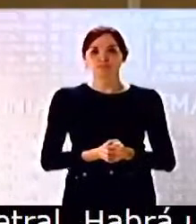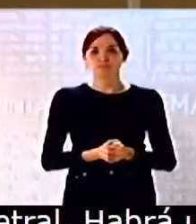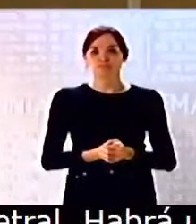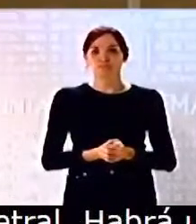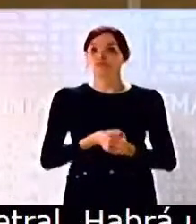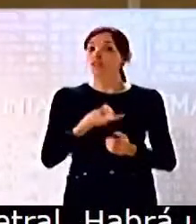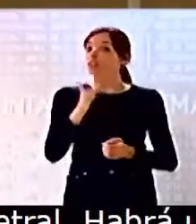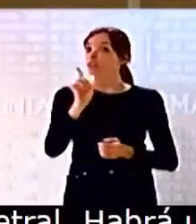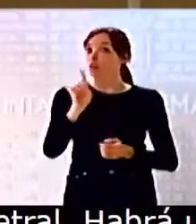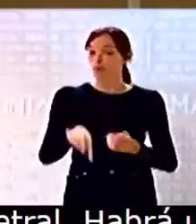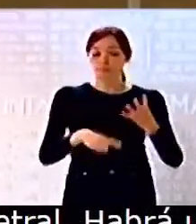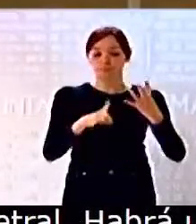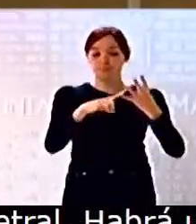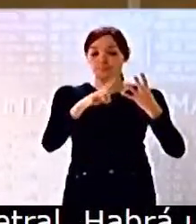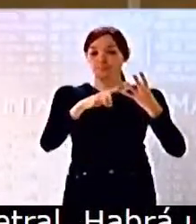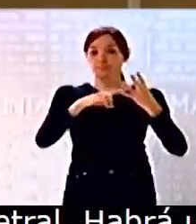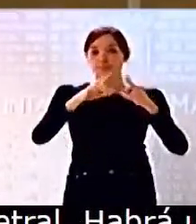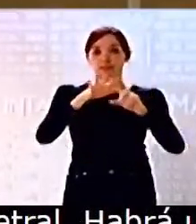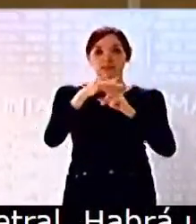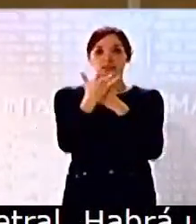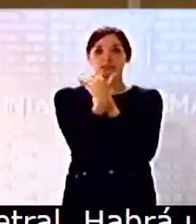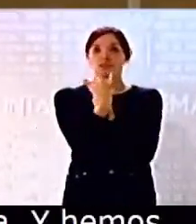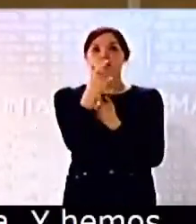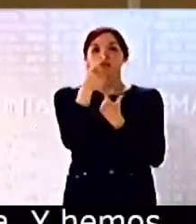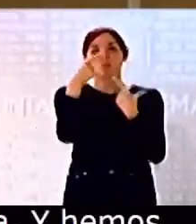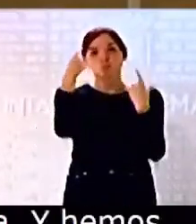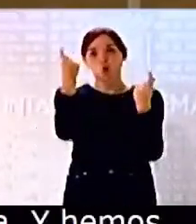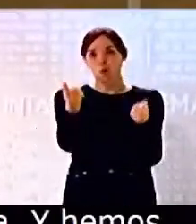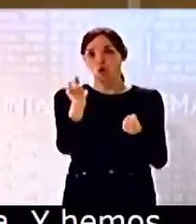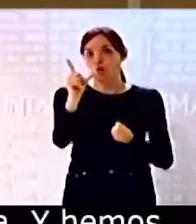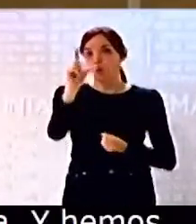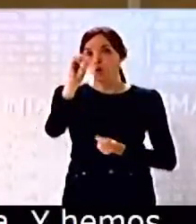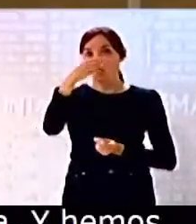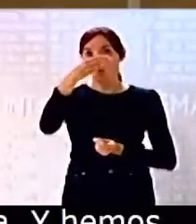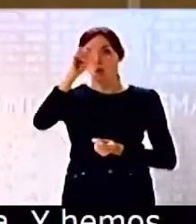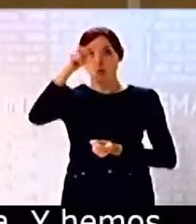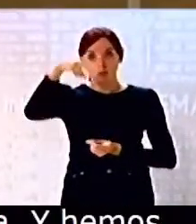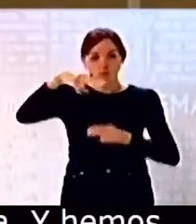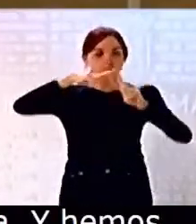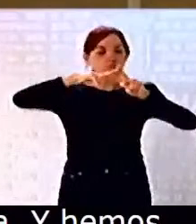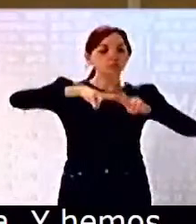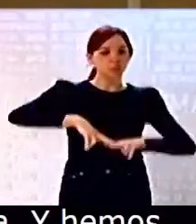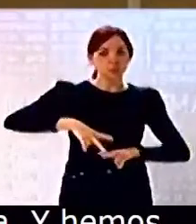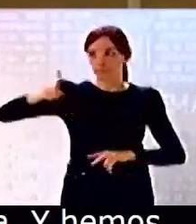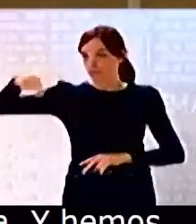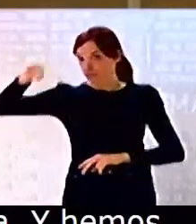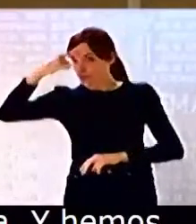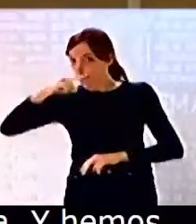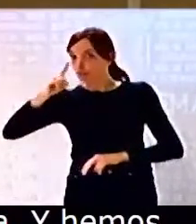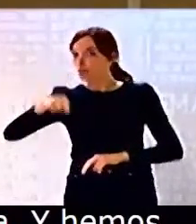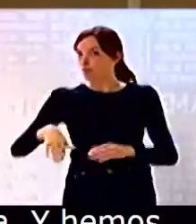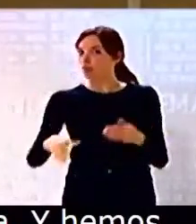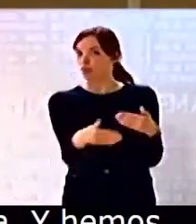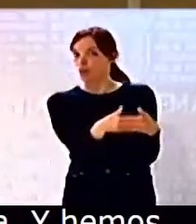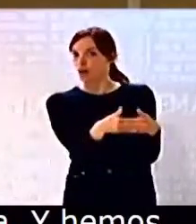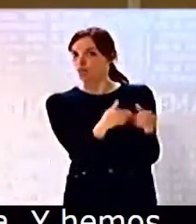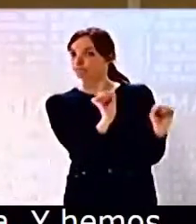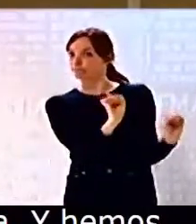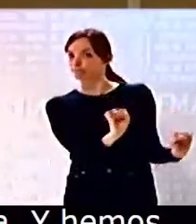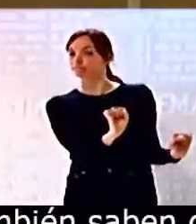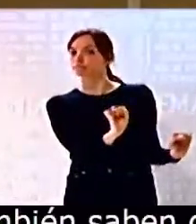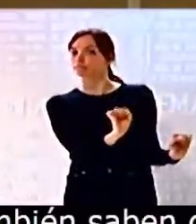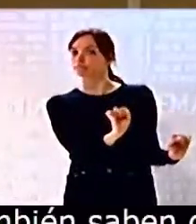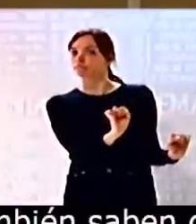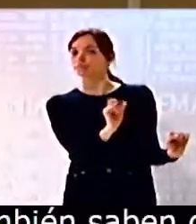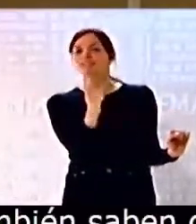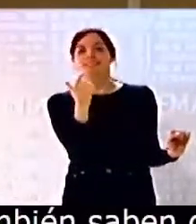Y hemos analizado también la situación que tiene Lobón, que también saben que está en situación de cierre perimetral y que también vamos a dejar